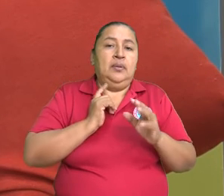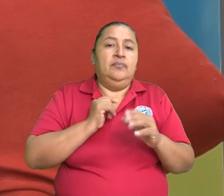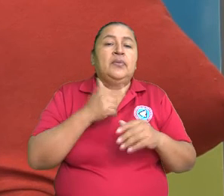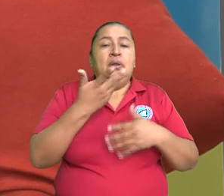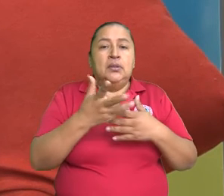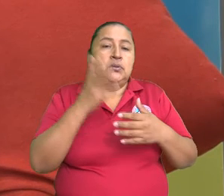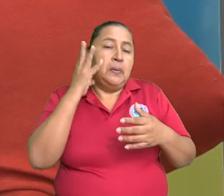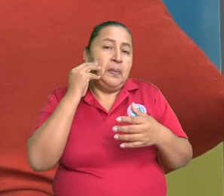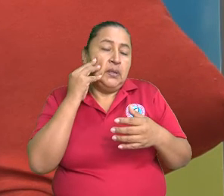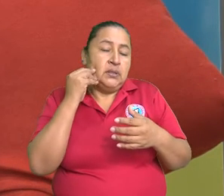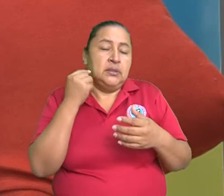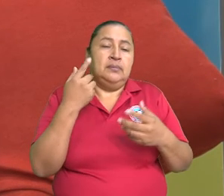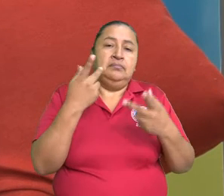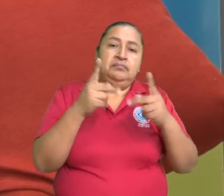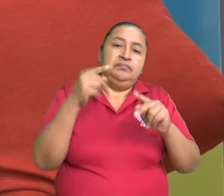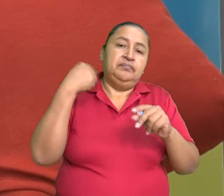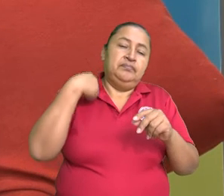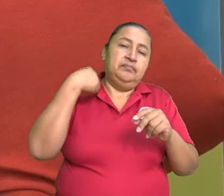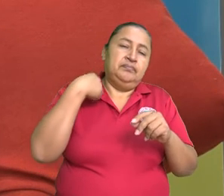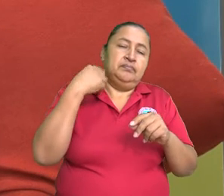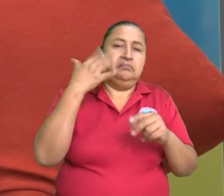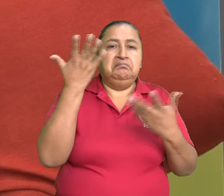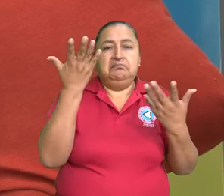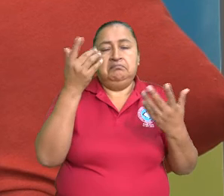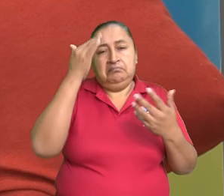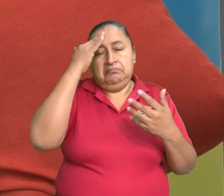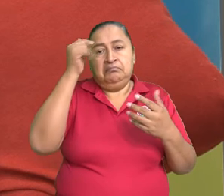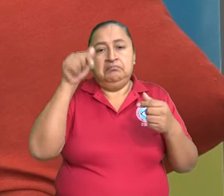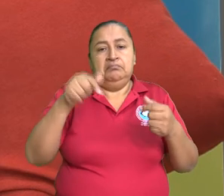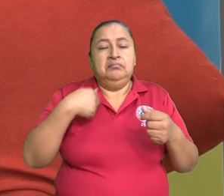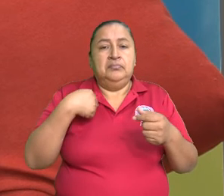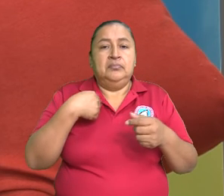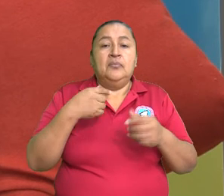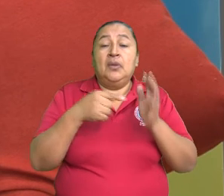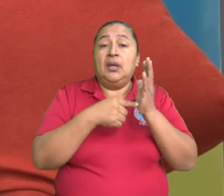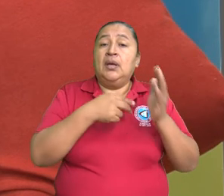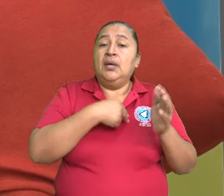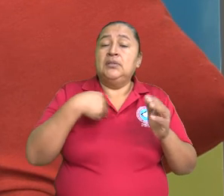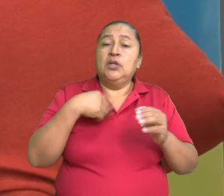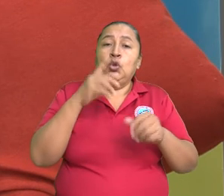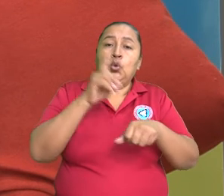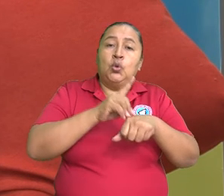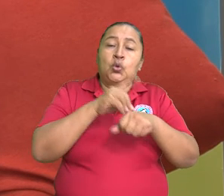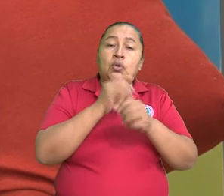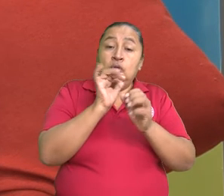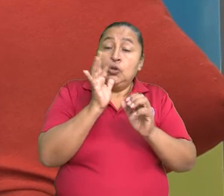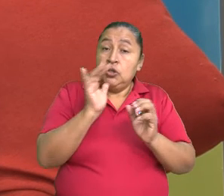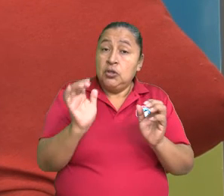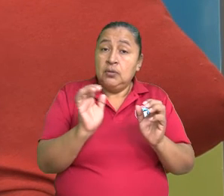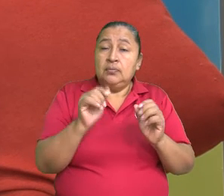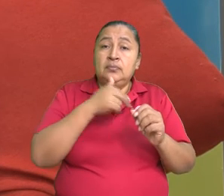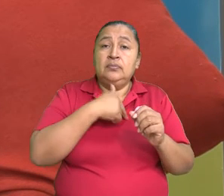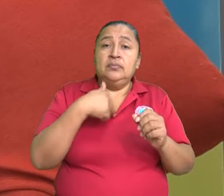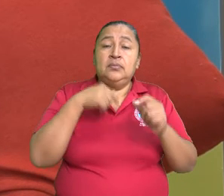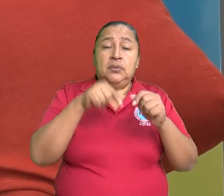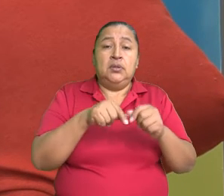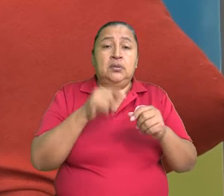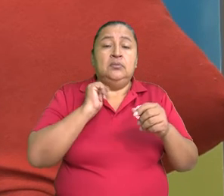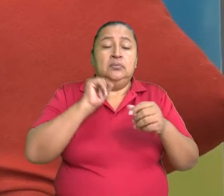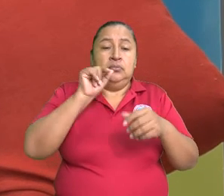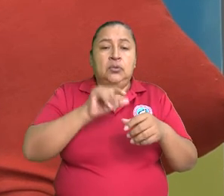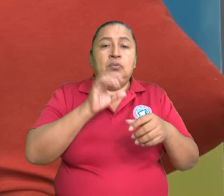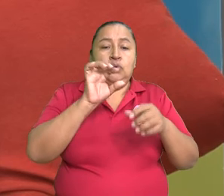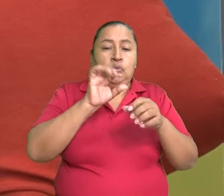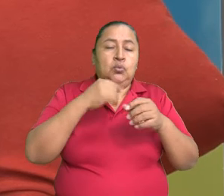es un extremo. Generalmente lo que hacen los pediatras es que los ponen las intuban a ellos y